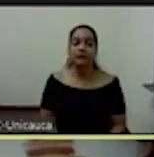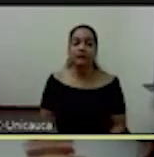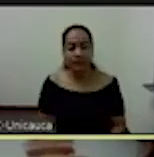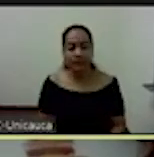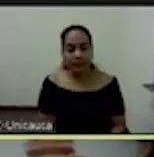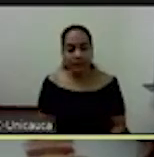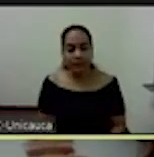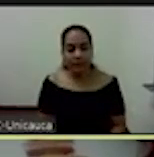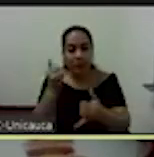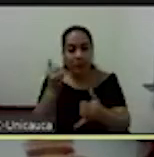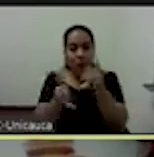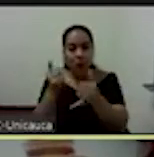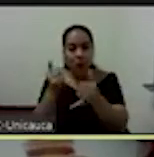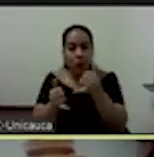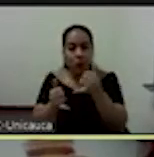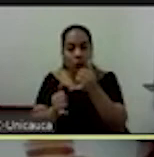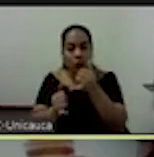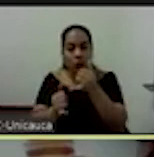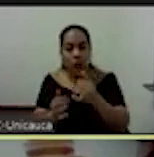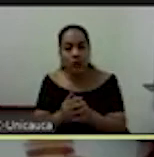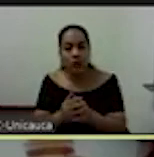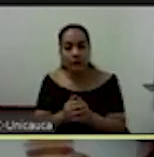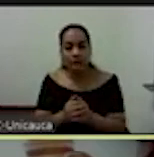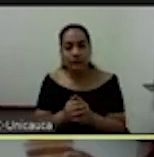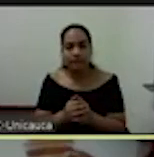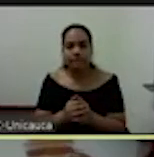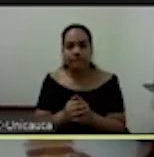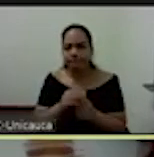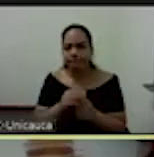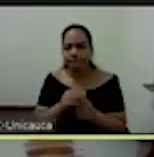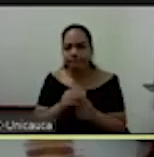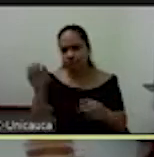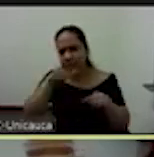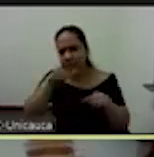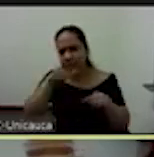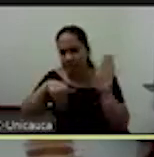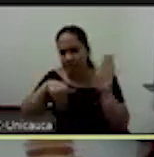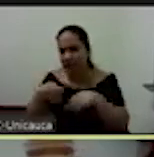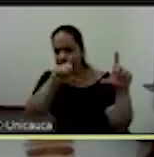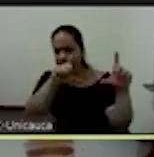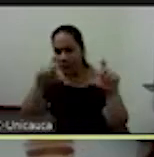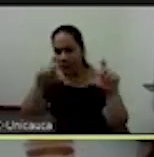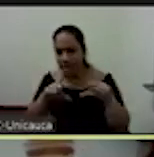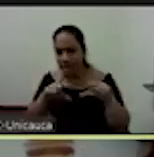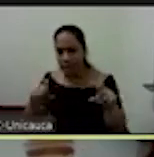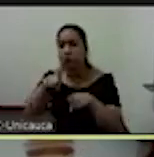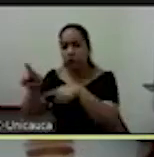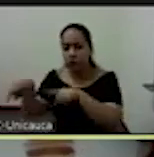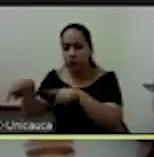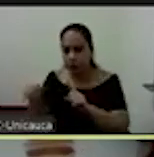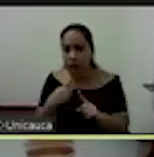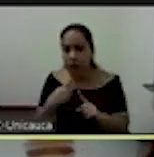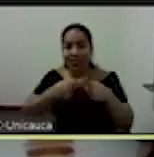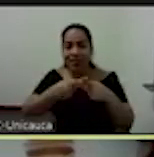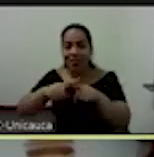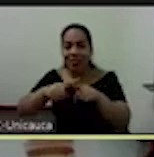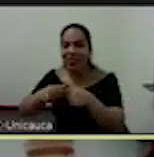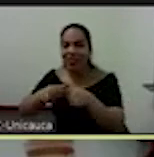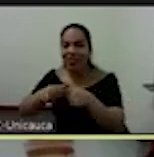Por último, traje algunas imágenes de los tejidos de la comunidad Nasa.